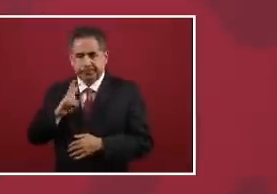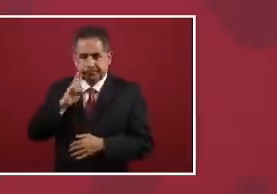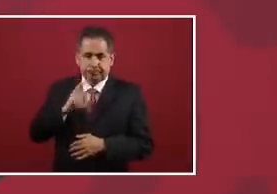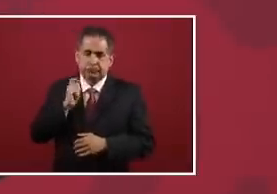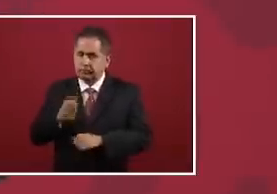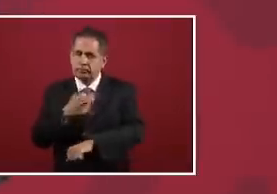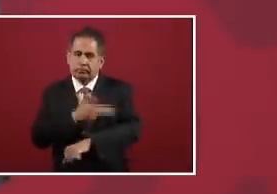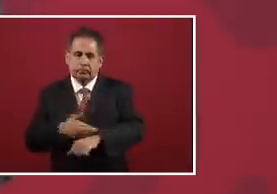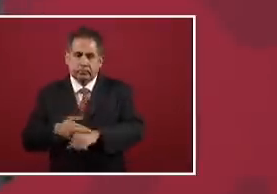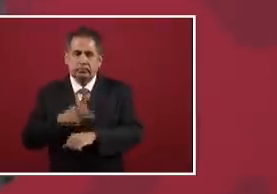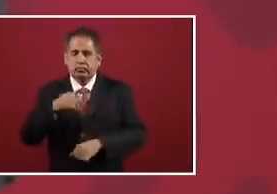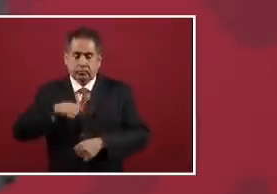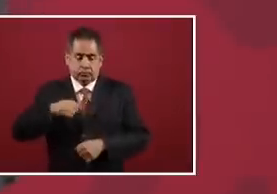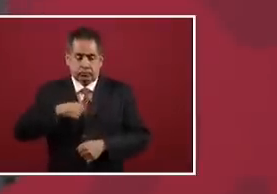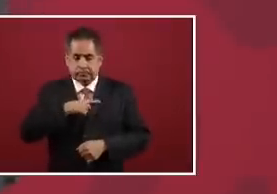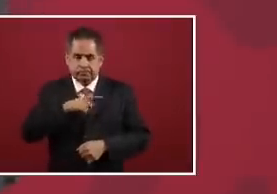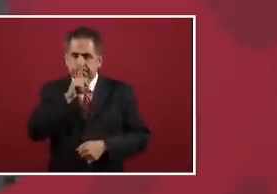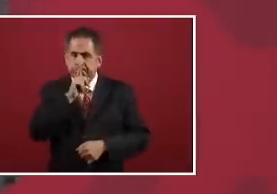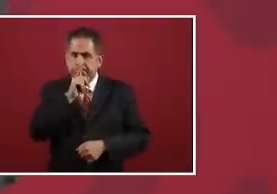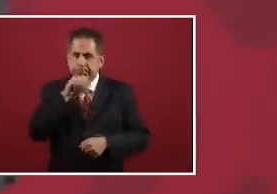legal.